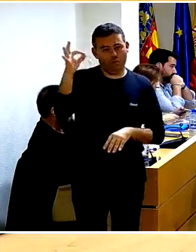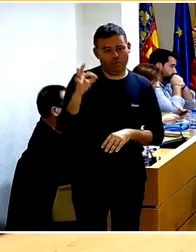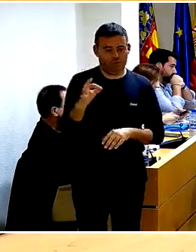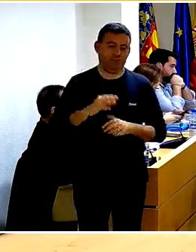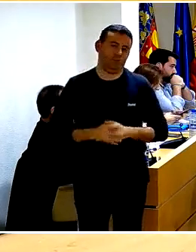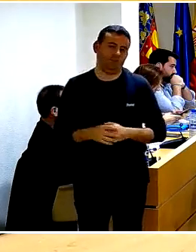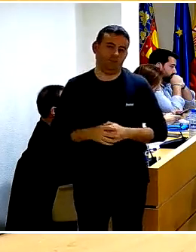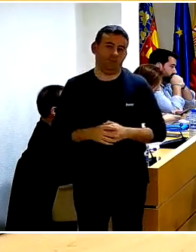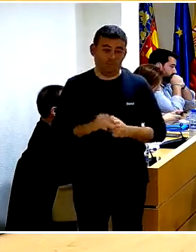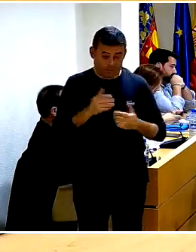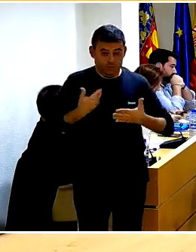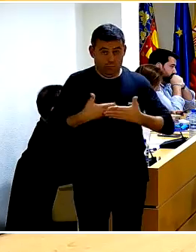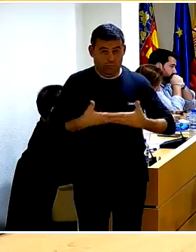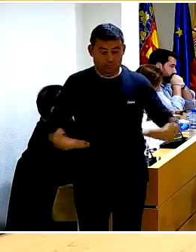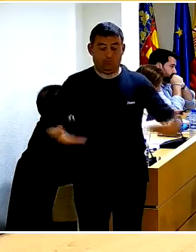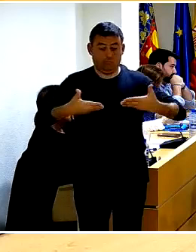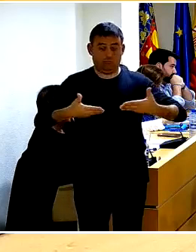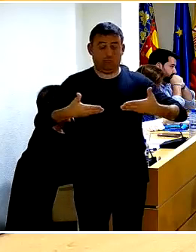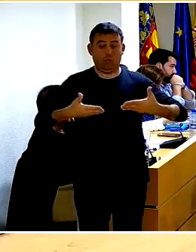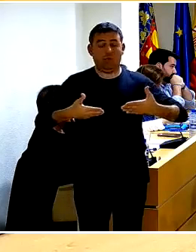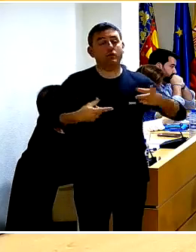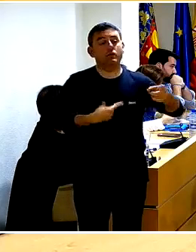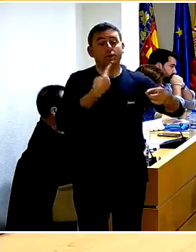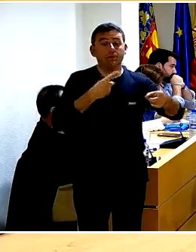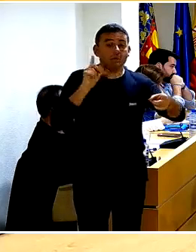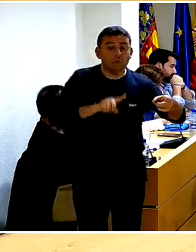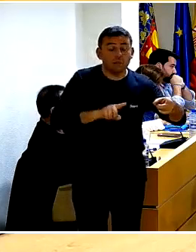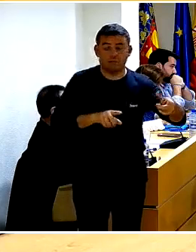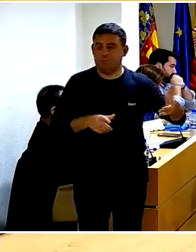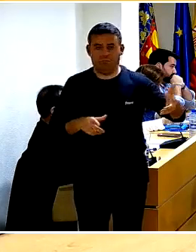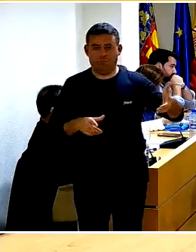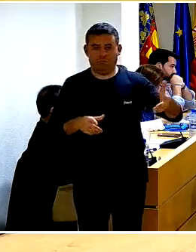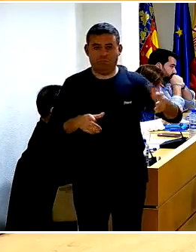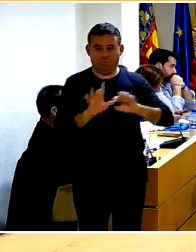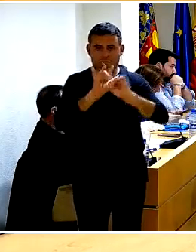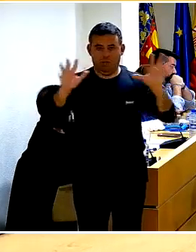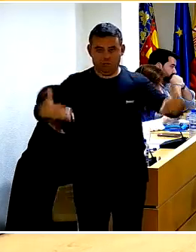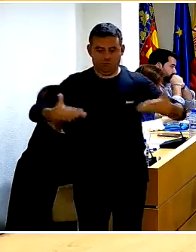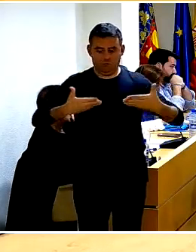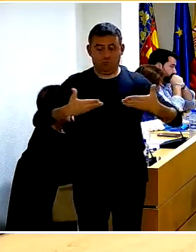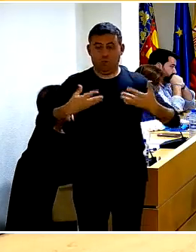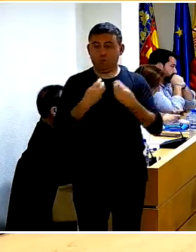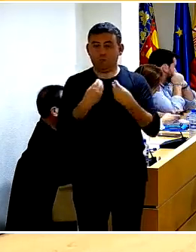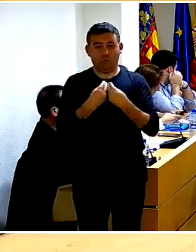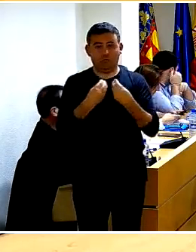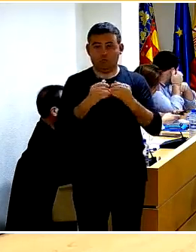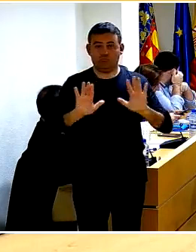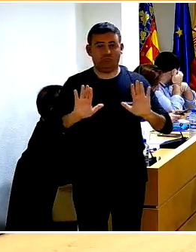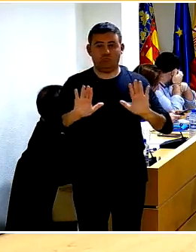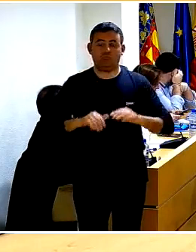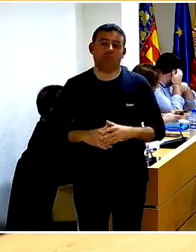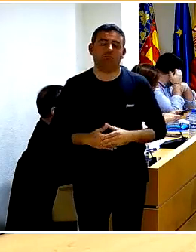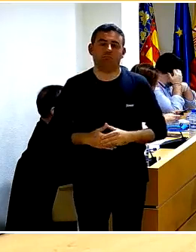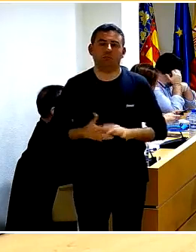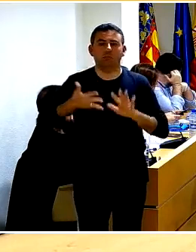de comprobar. Entonces es muy fácil decir que es mentira cuando en realidad ustedes no sé en qué se amparan. Pero lo que estamos aprobando hoy es un presupuesto